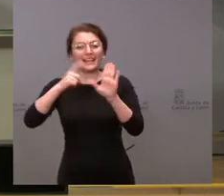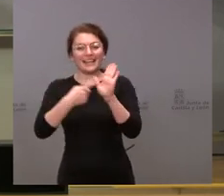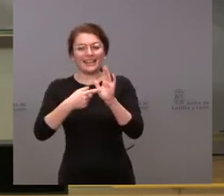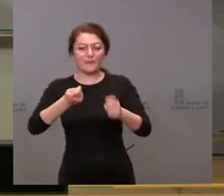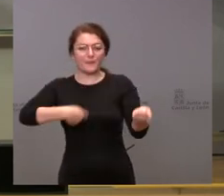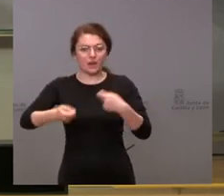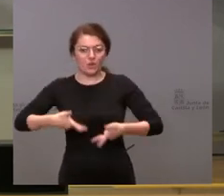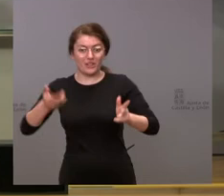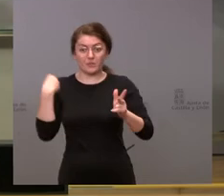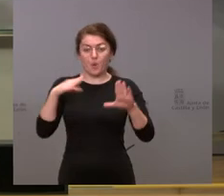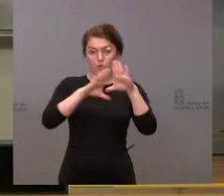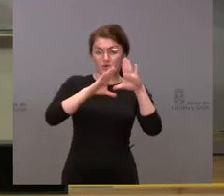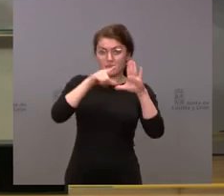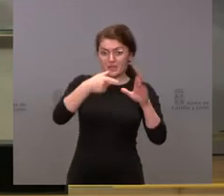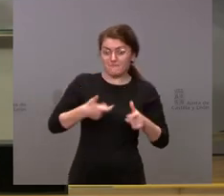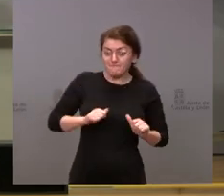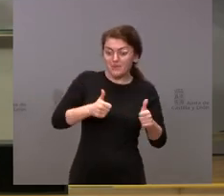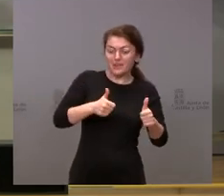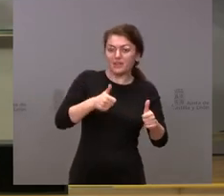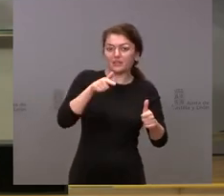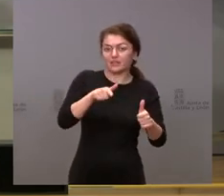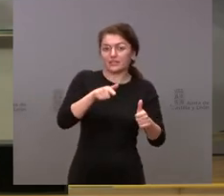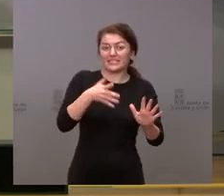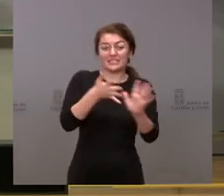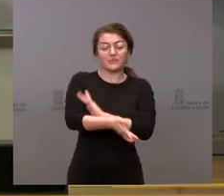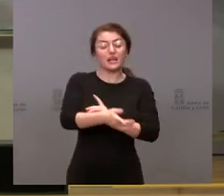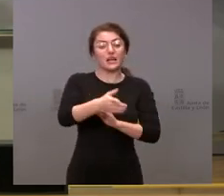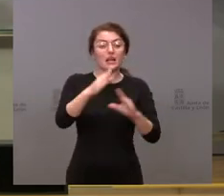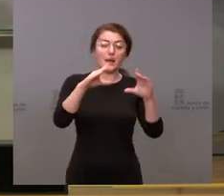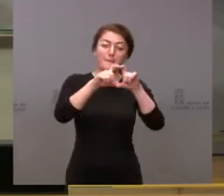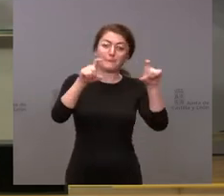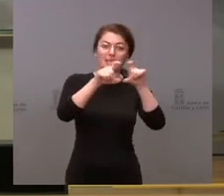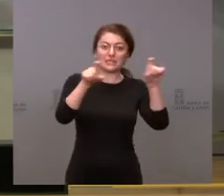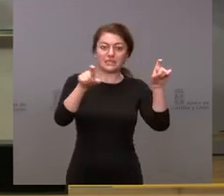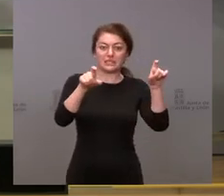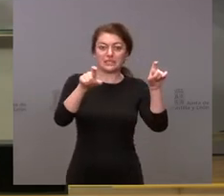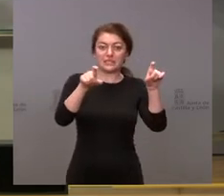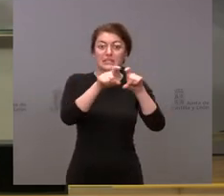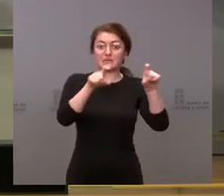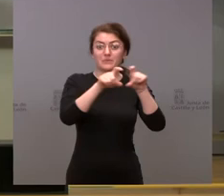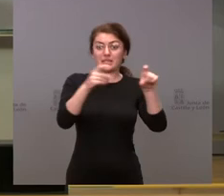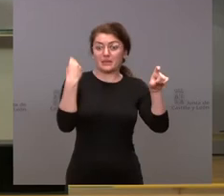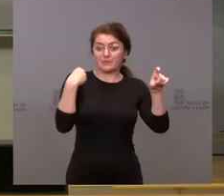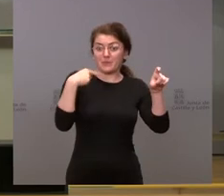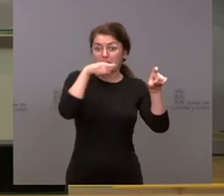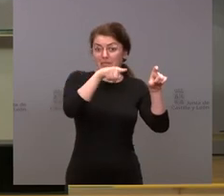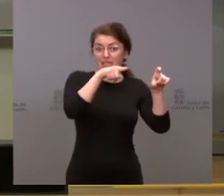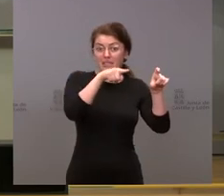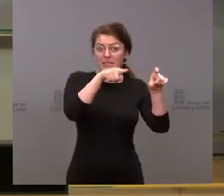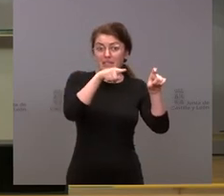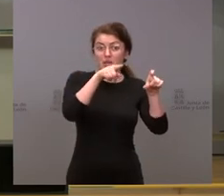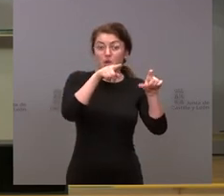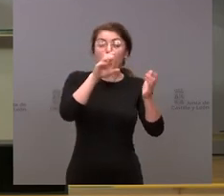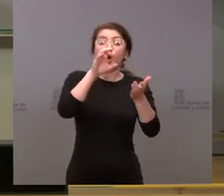comunidad de madrid por la que las empresas en general las empresas que están radicadas en otras comunidades limítrofes